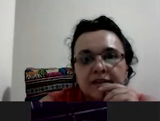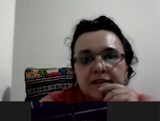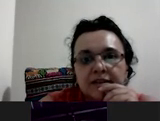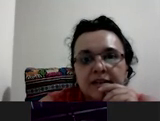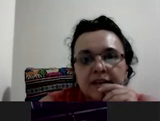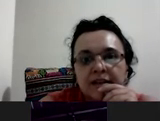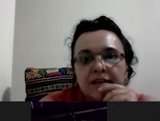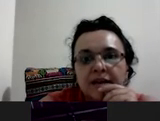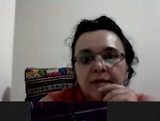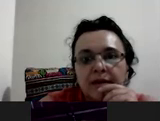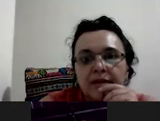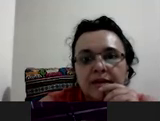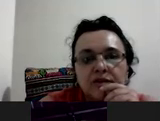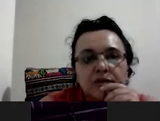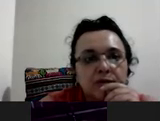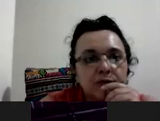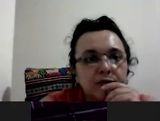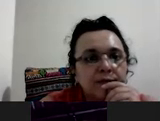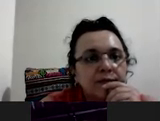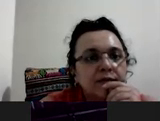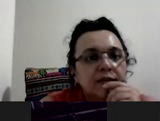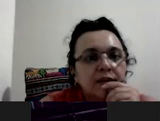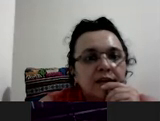suggest that the writer should do.